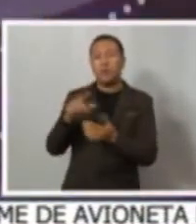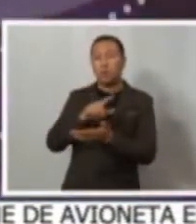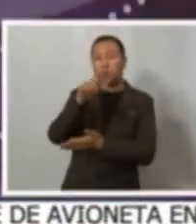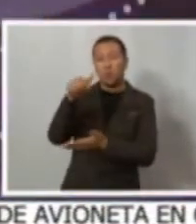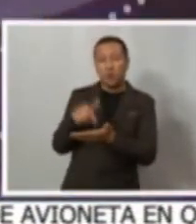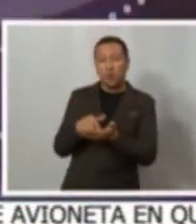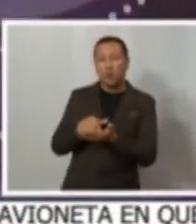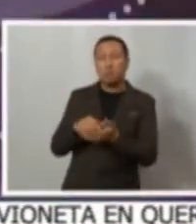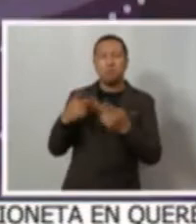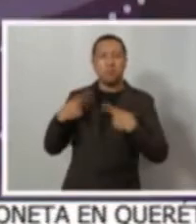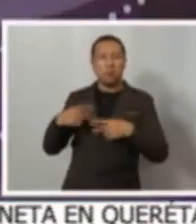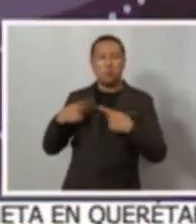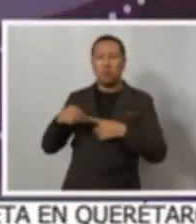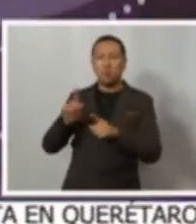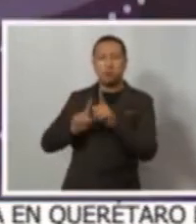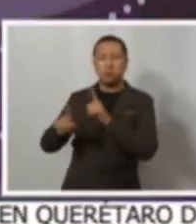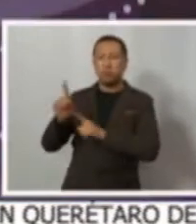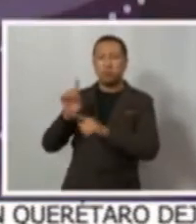350 personas. En tanto,